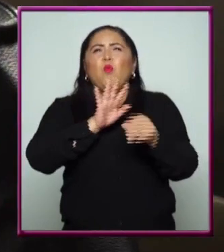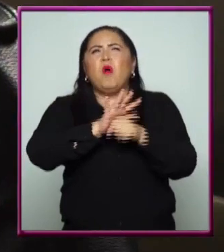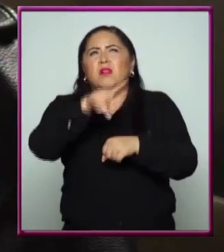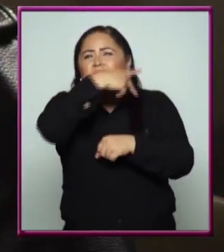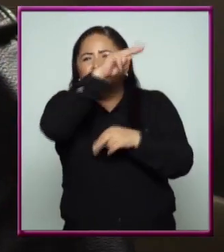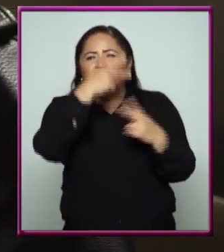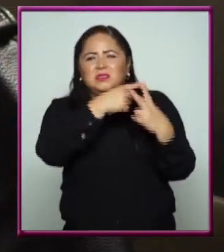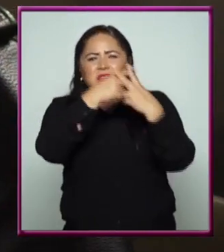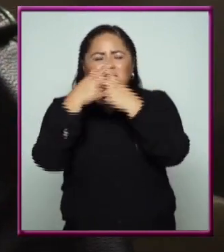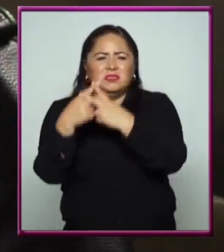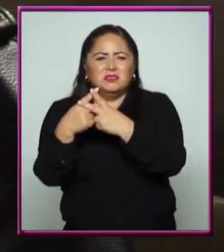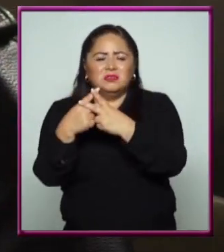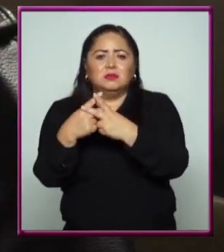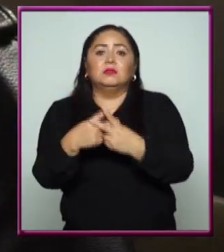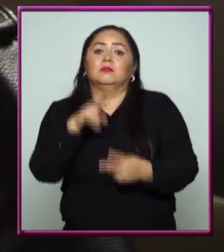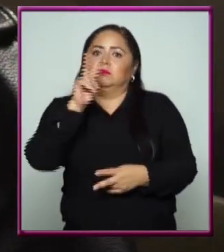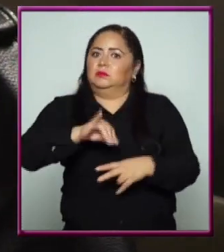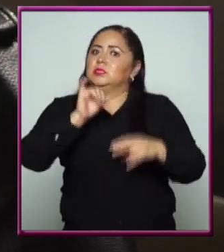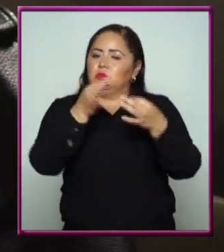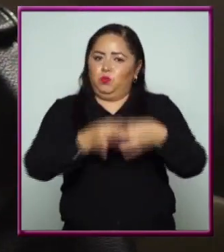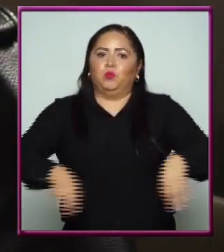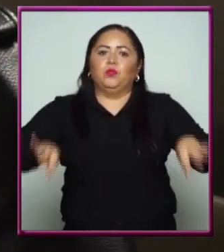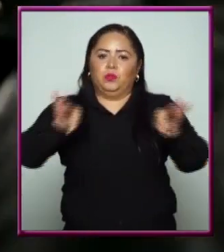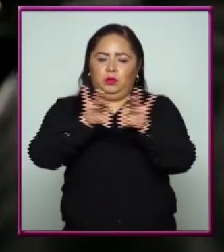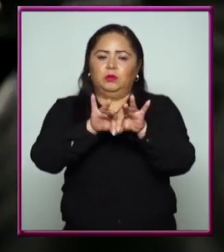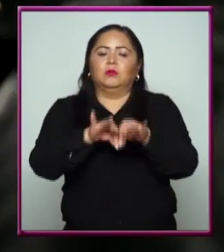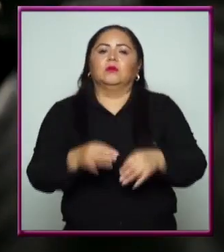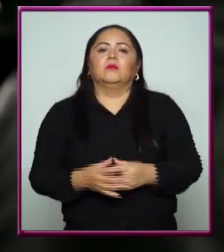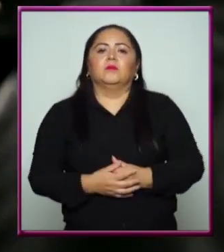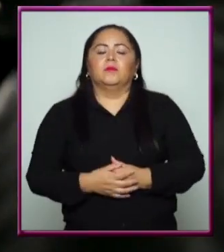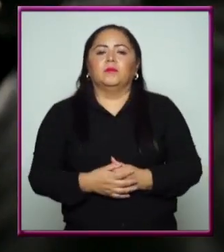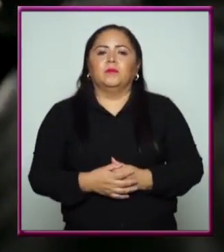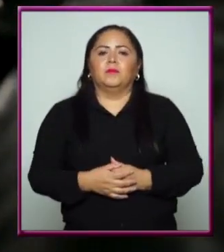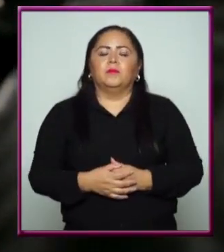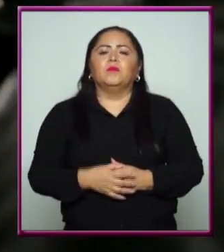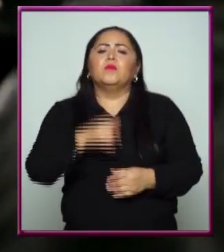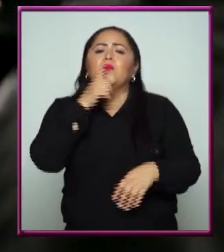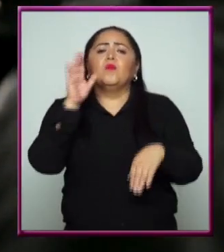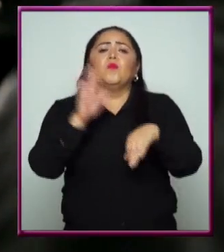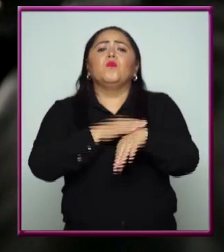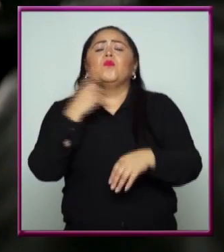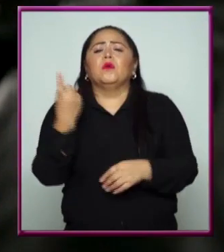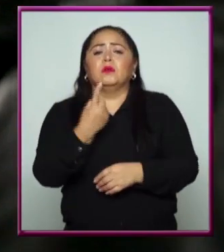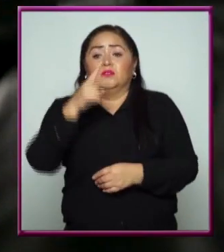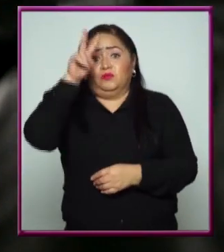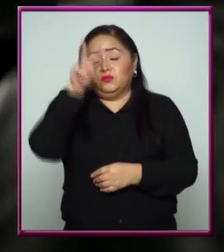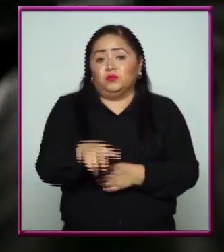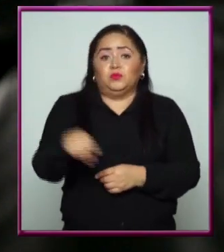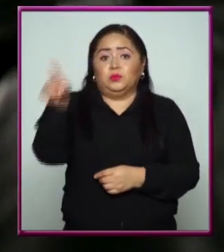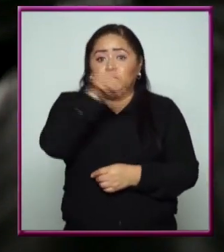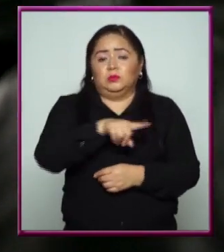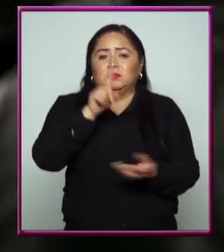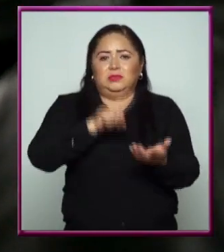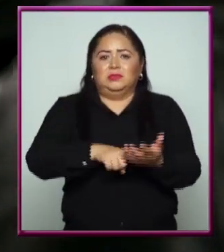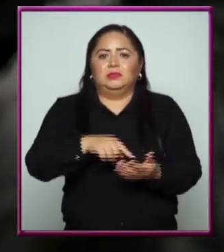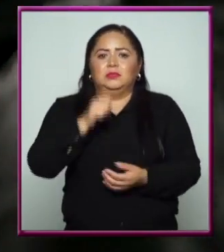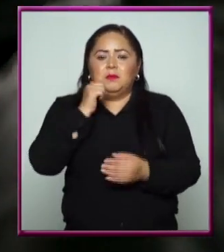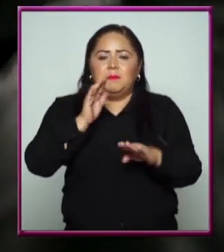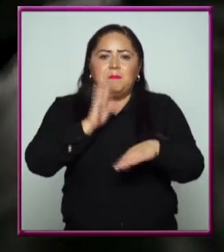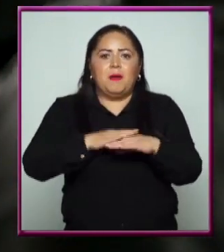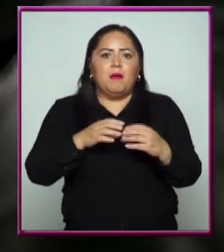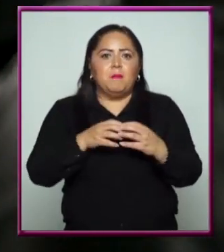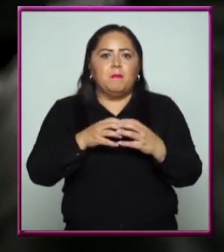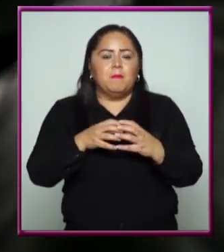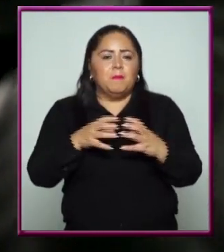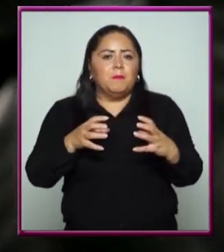estrellas es importantísima, ¿sí? Porque son las que realmente están